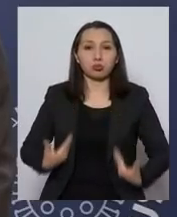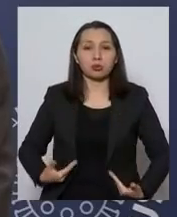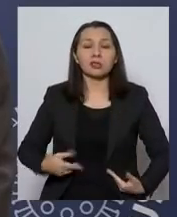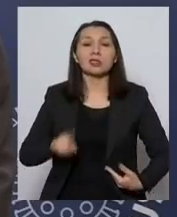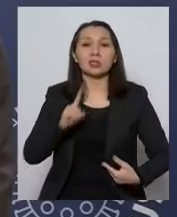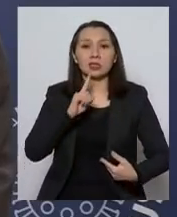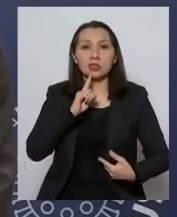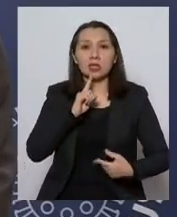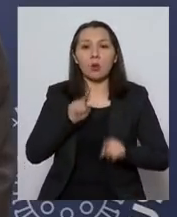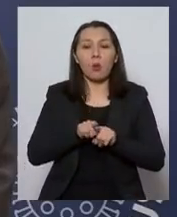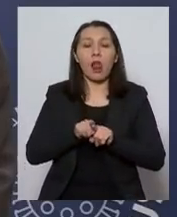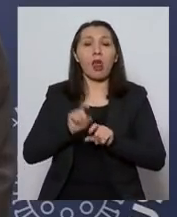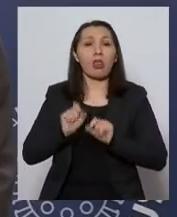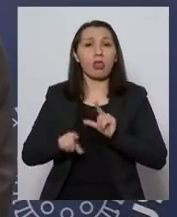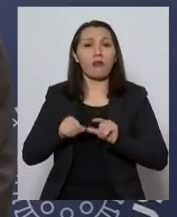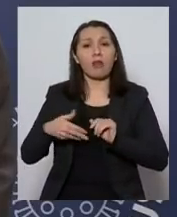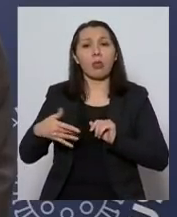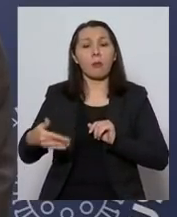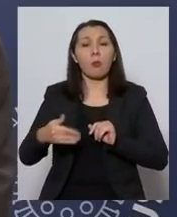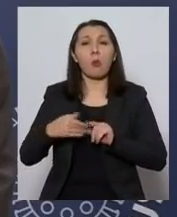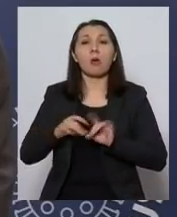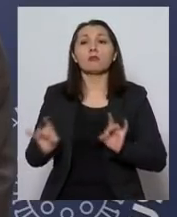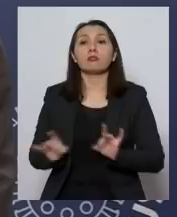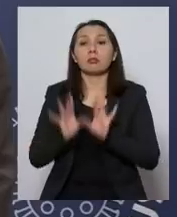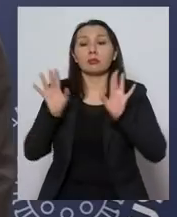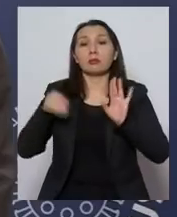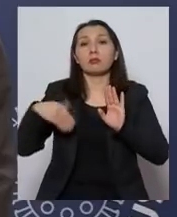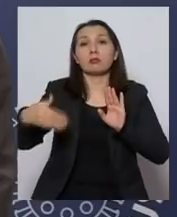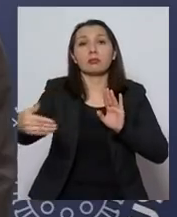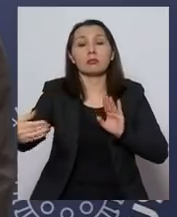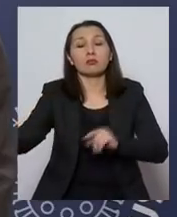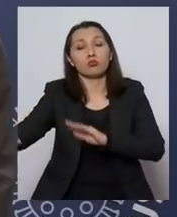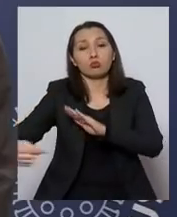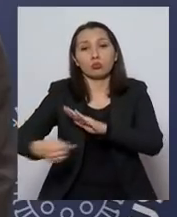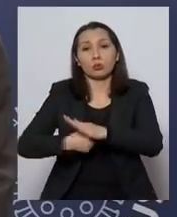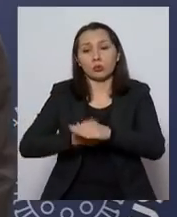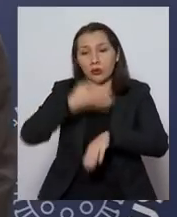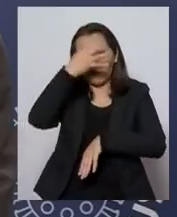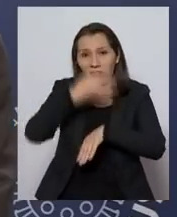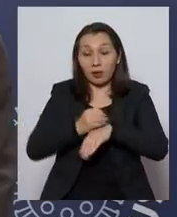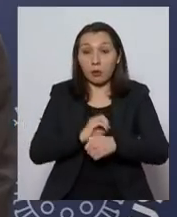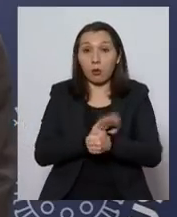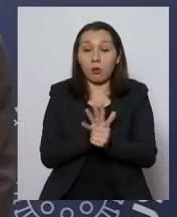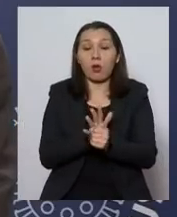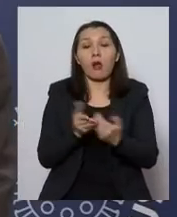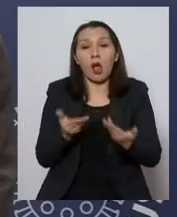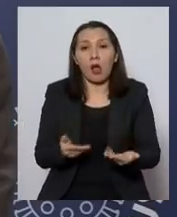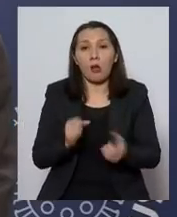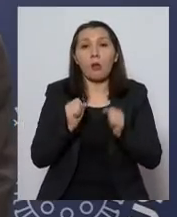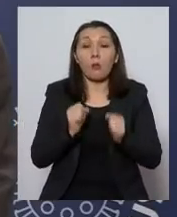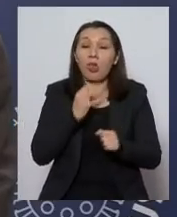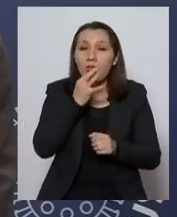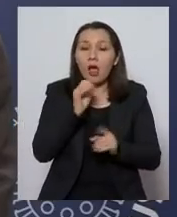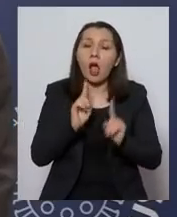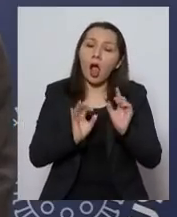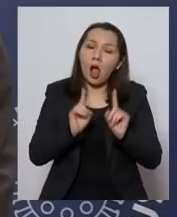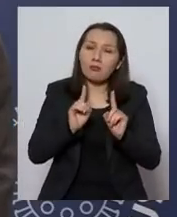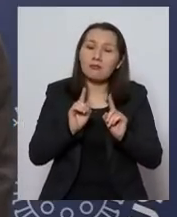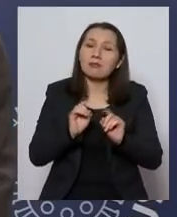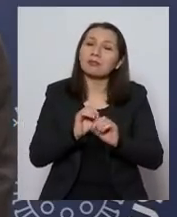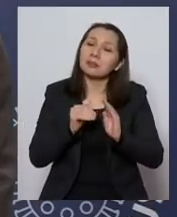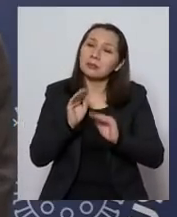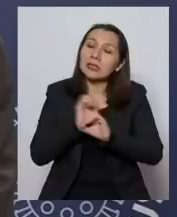con defensas para protegerse de una posible infección, lo que hoy día podemos decir con alguna mayor